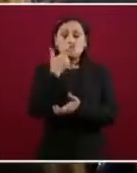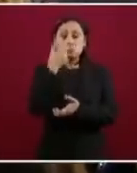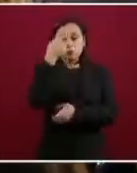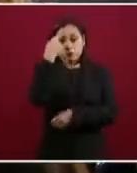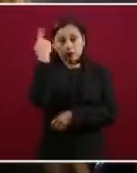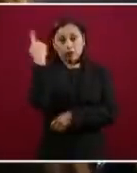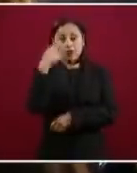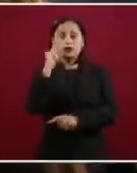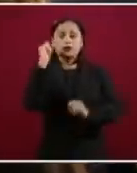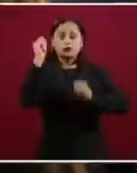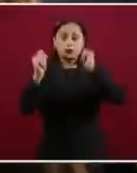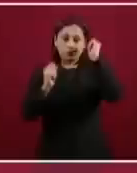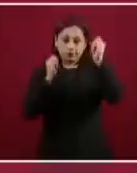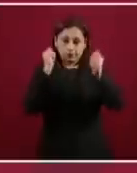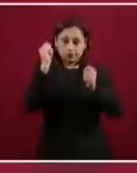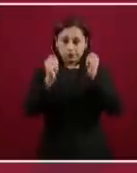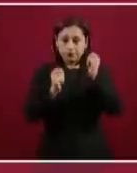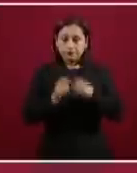que